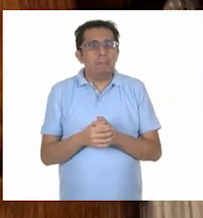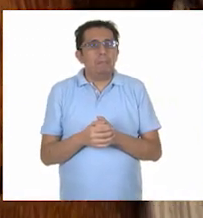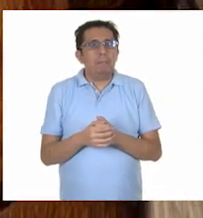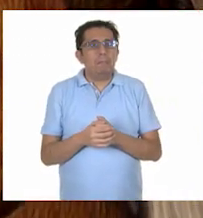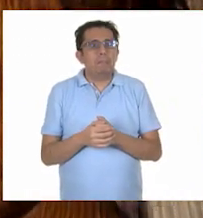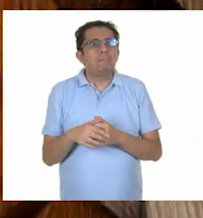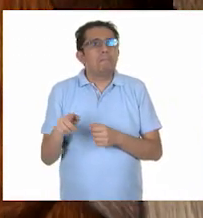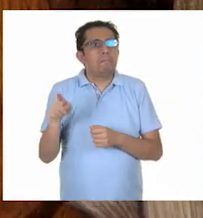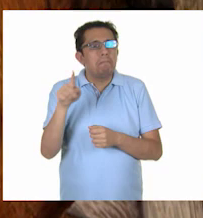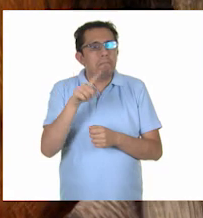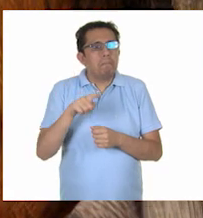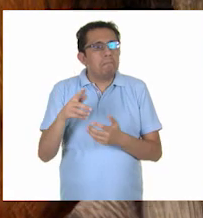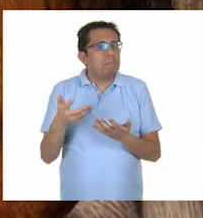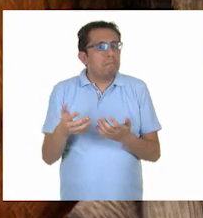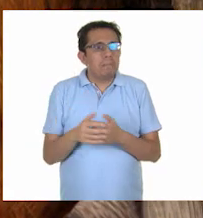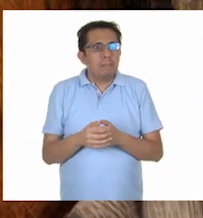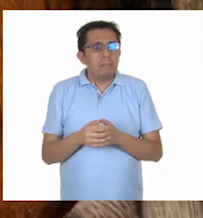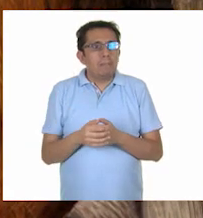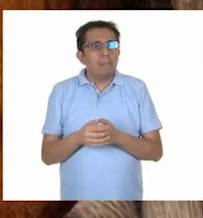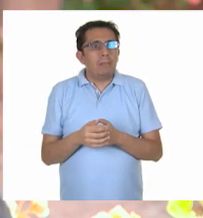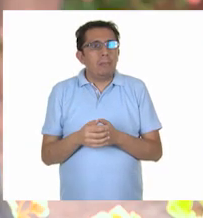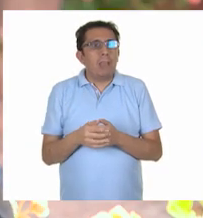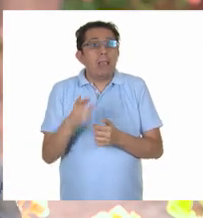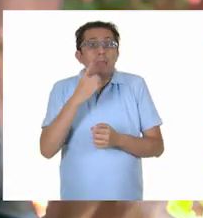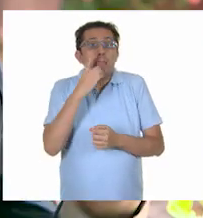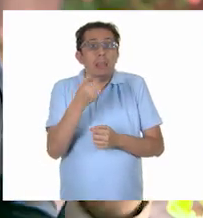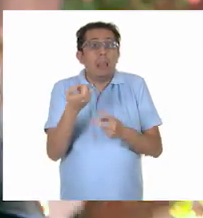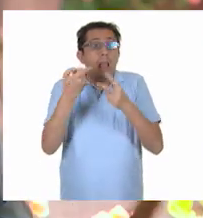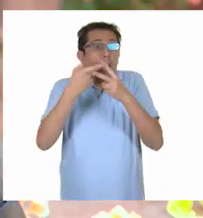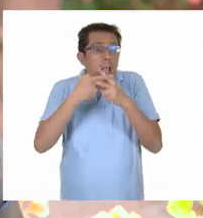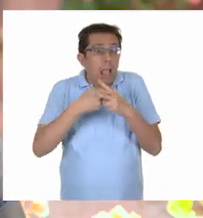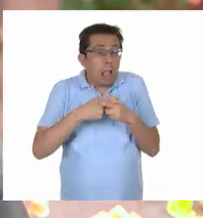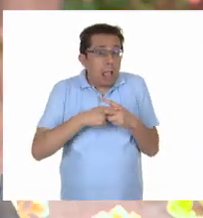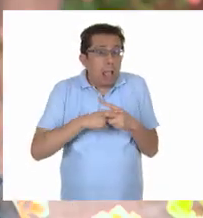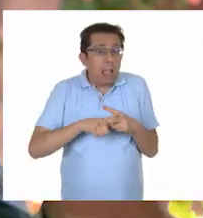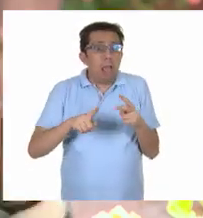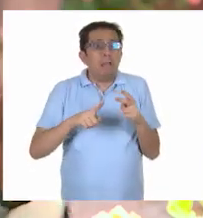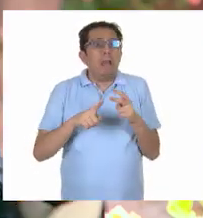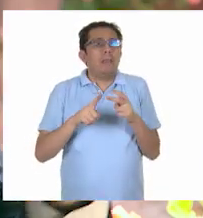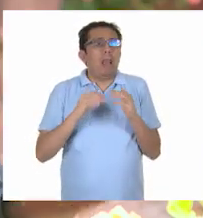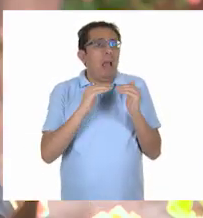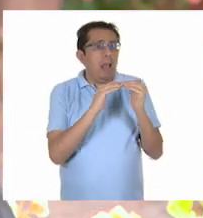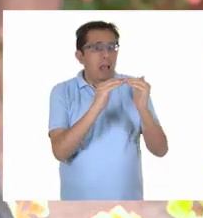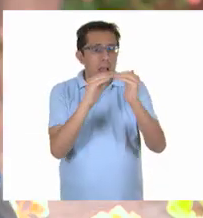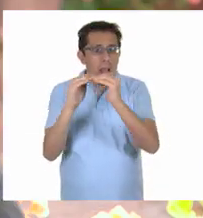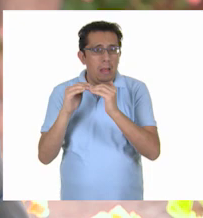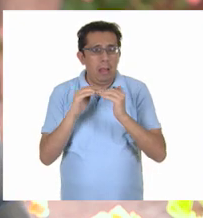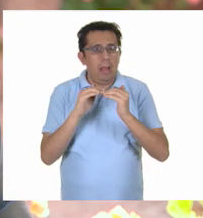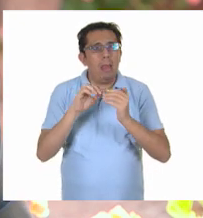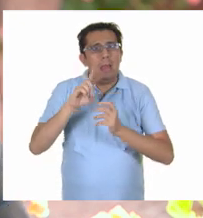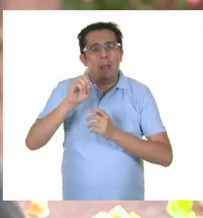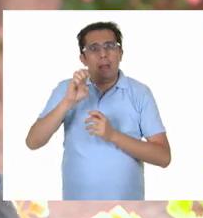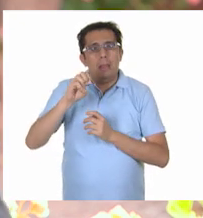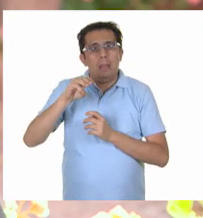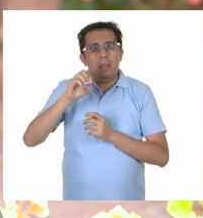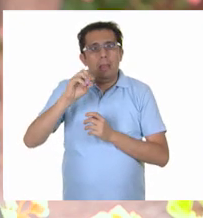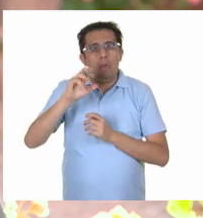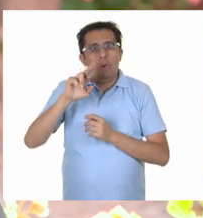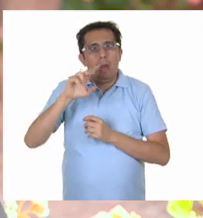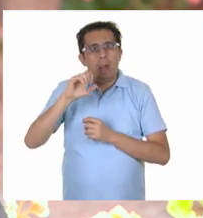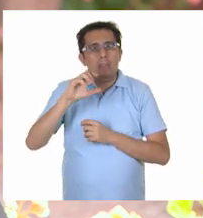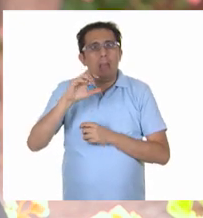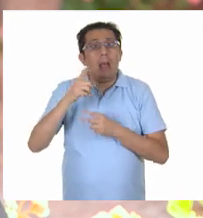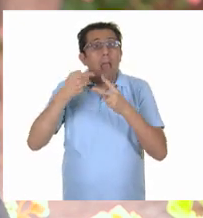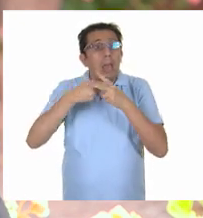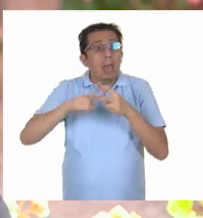han dado como origen de la democracia, es decir, con lo que eso significa, a Tlaxcala.